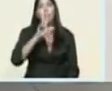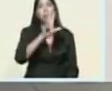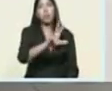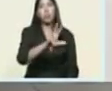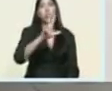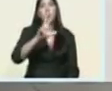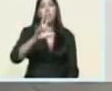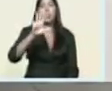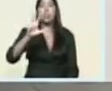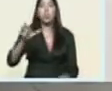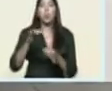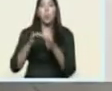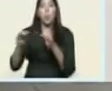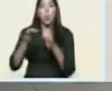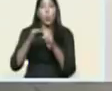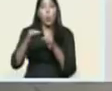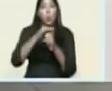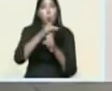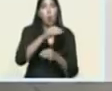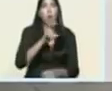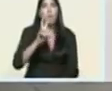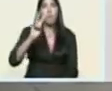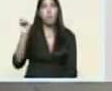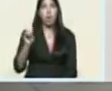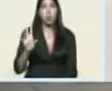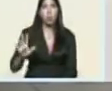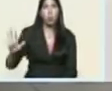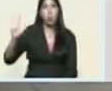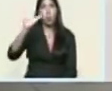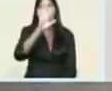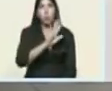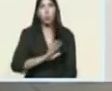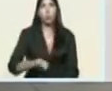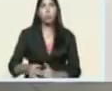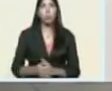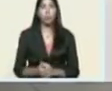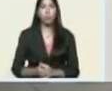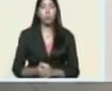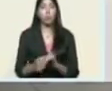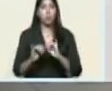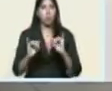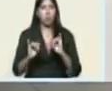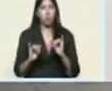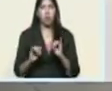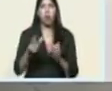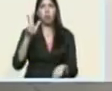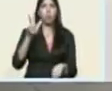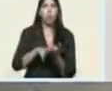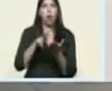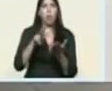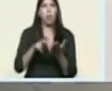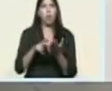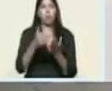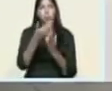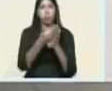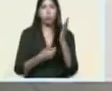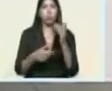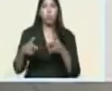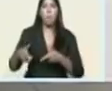país. La Asamblea Nacional Constituyente aprobó un decreto constituyente dando la